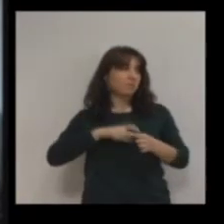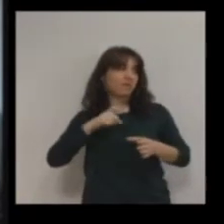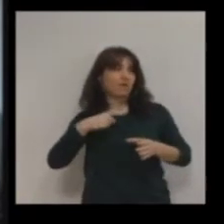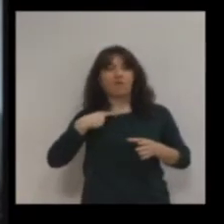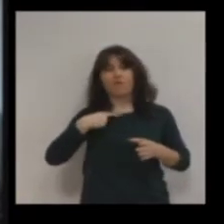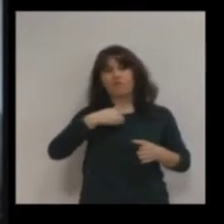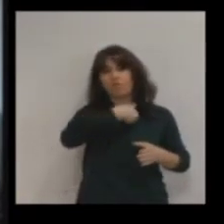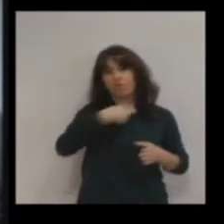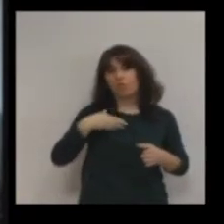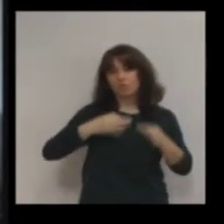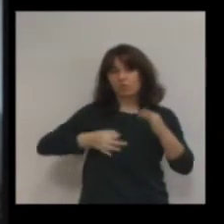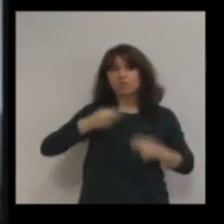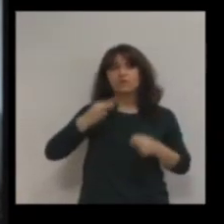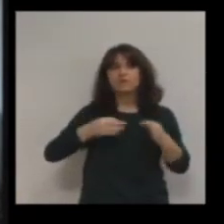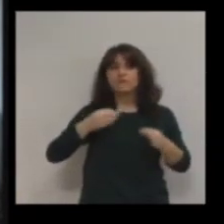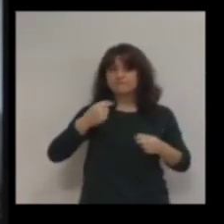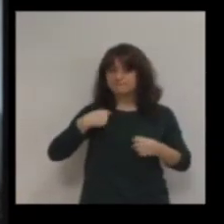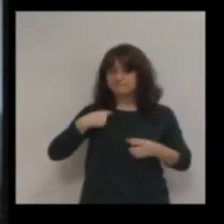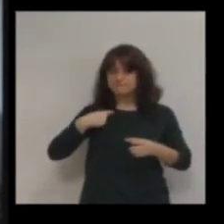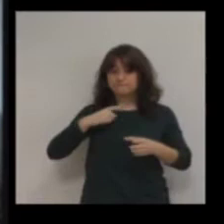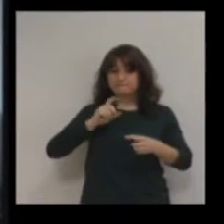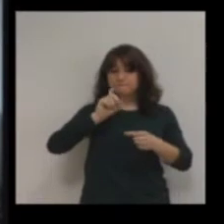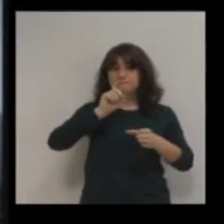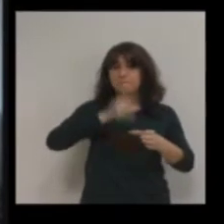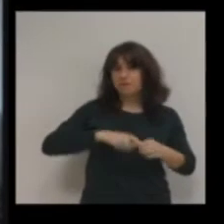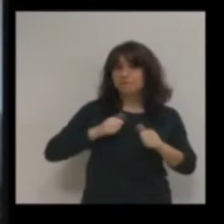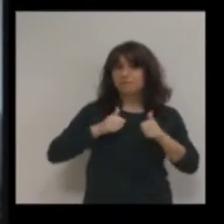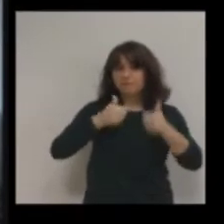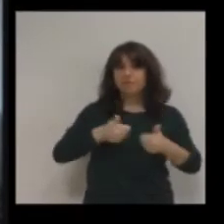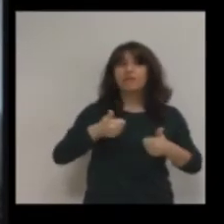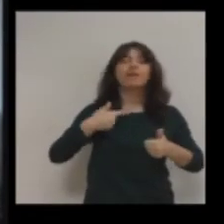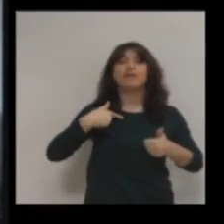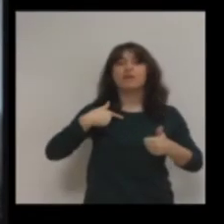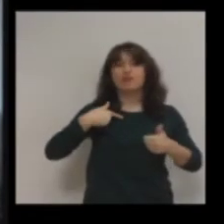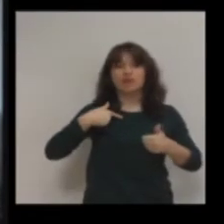jurisdiccional. Desde que me incorporé a la audiencia sí que he visto, y eso sí